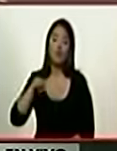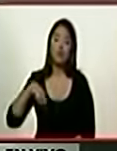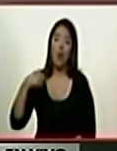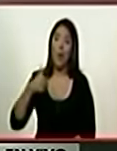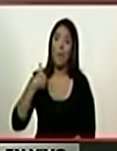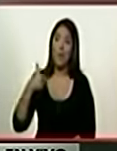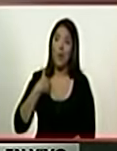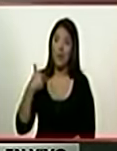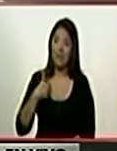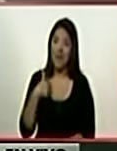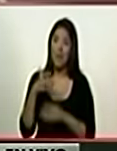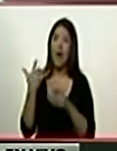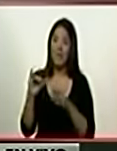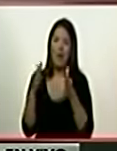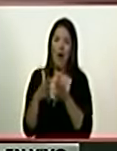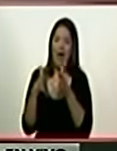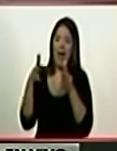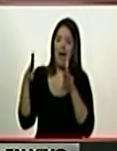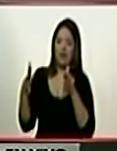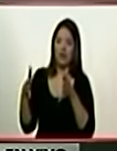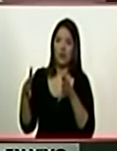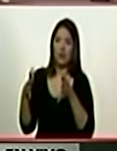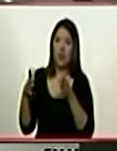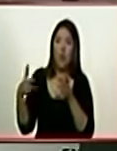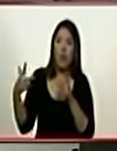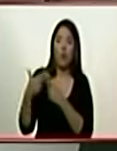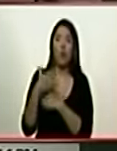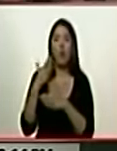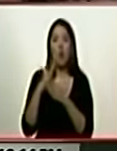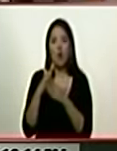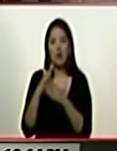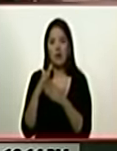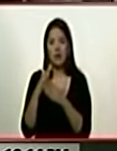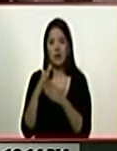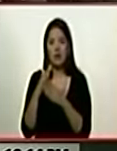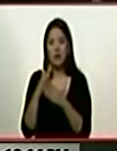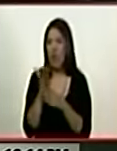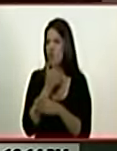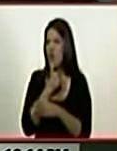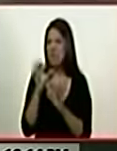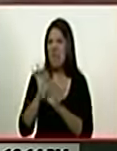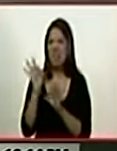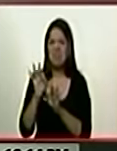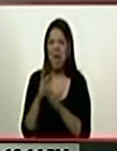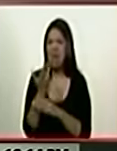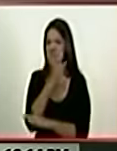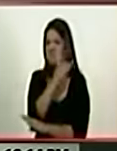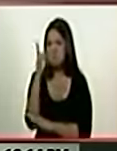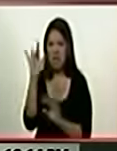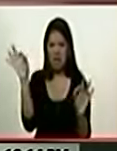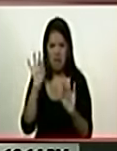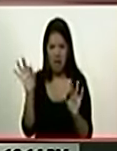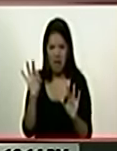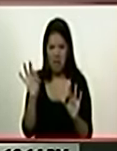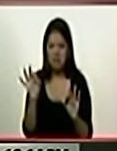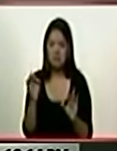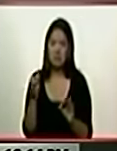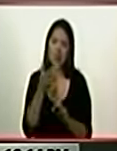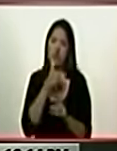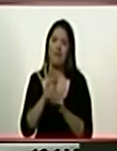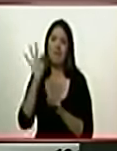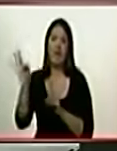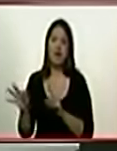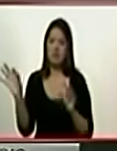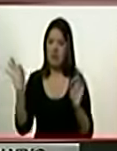que existía e hicimos un corte en una ladera que no tenía ninguna especie vegetal, con lo cual no ha habido afectación alguna. Por el